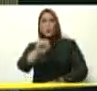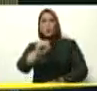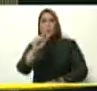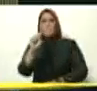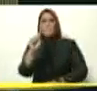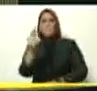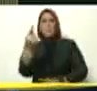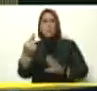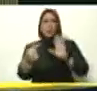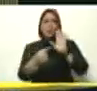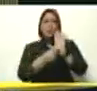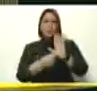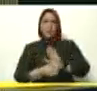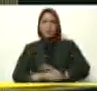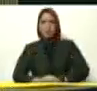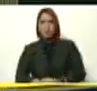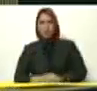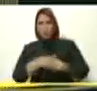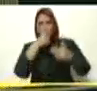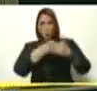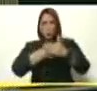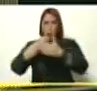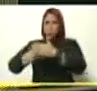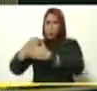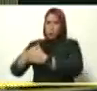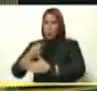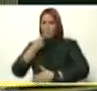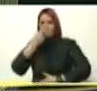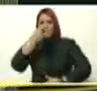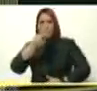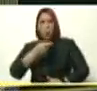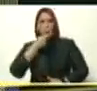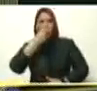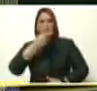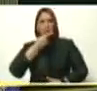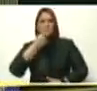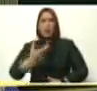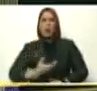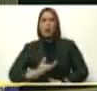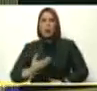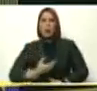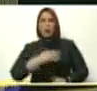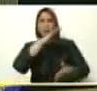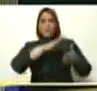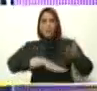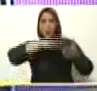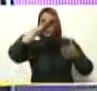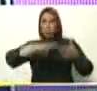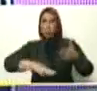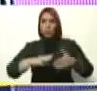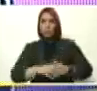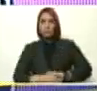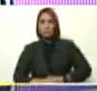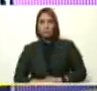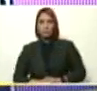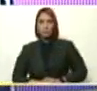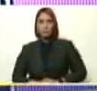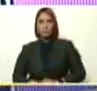vez para la lucha política, para la alcaldía de Barcelona.